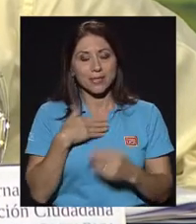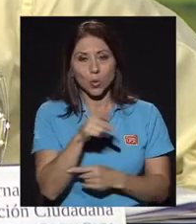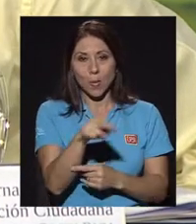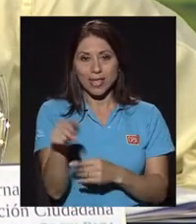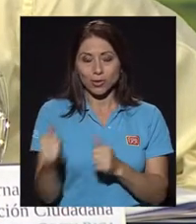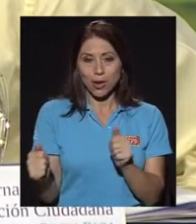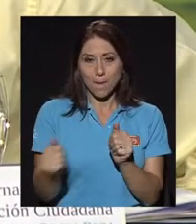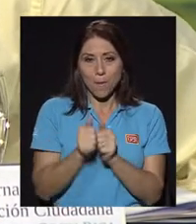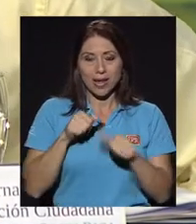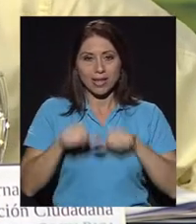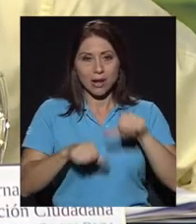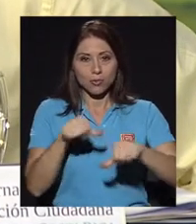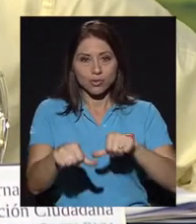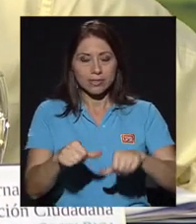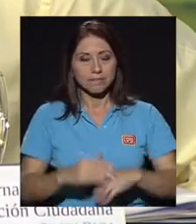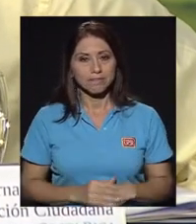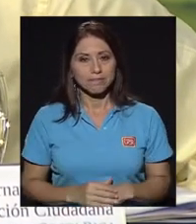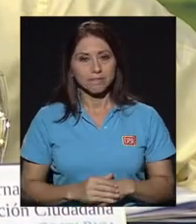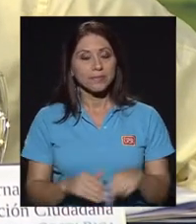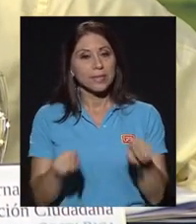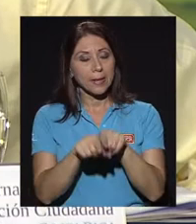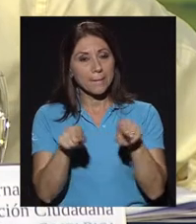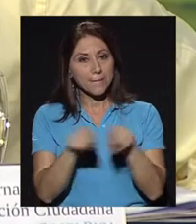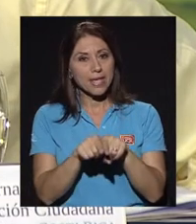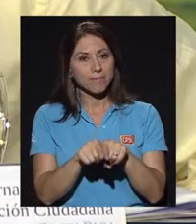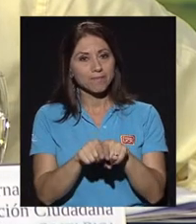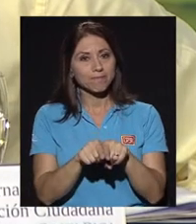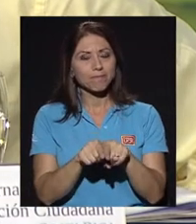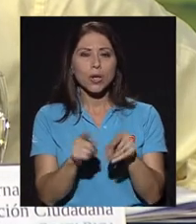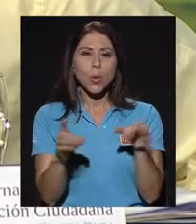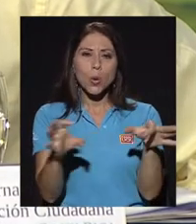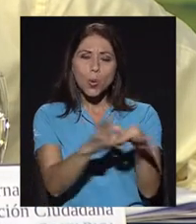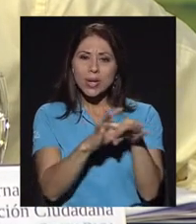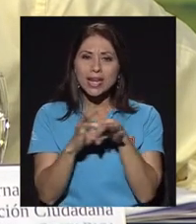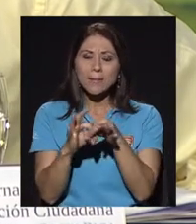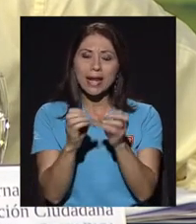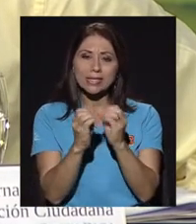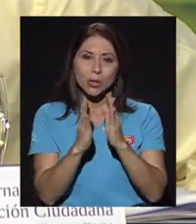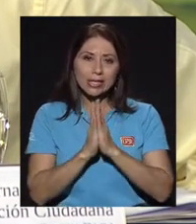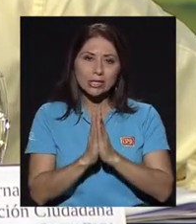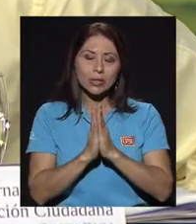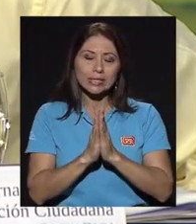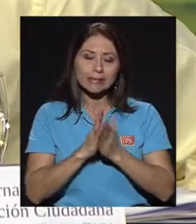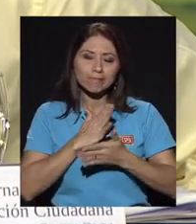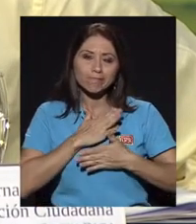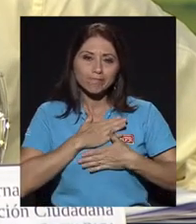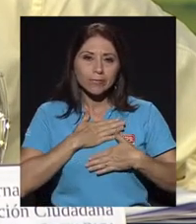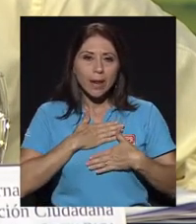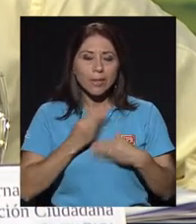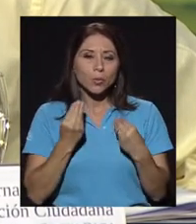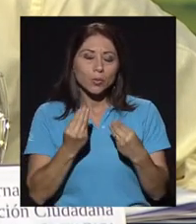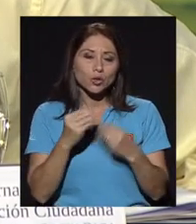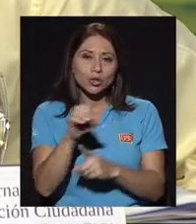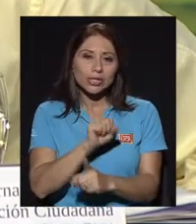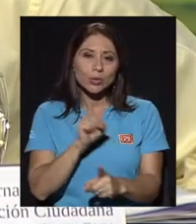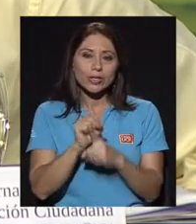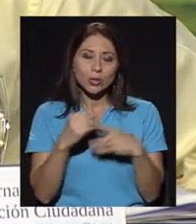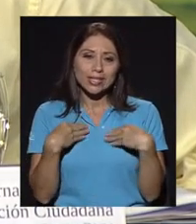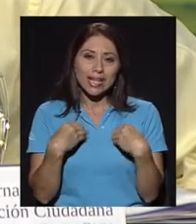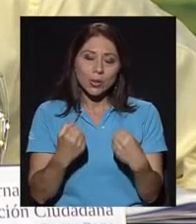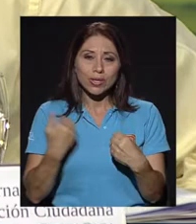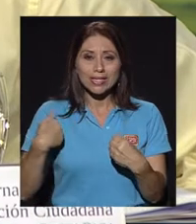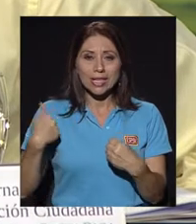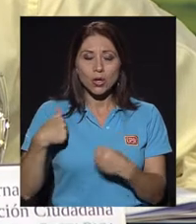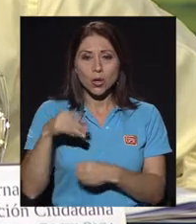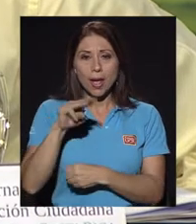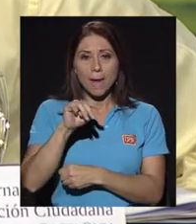que me acompañan en esta lucha. También unirme a las oraciones, y lamento bastante la situación de salud